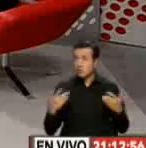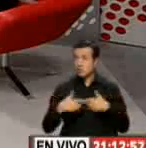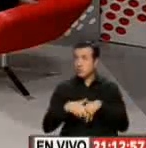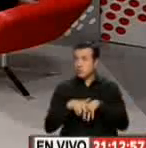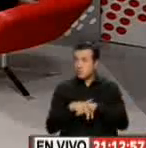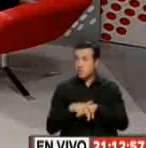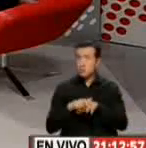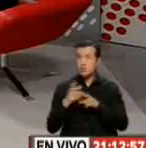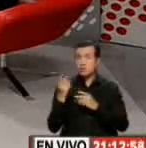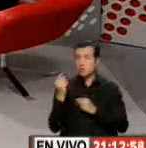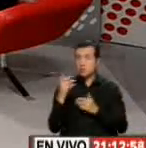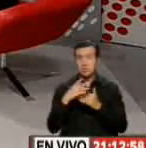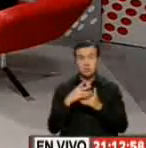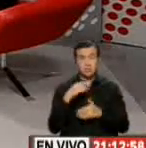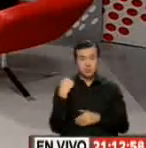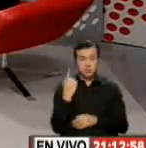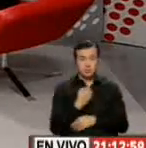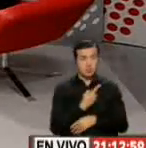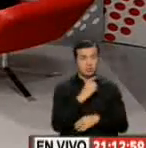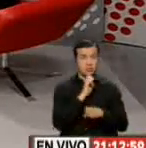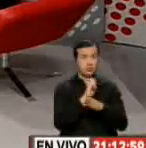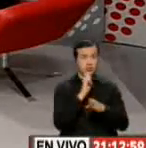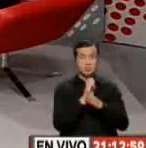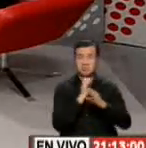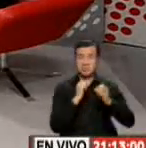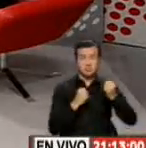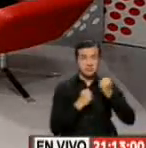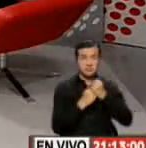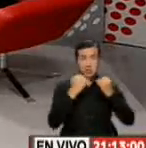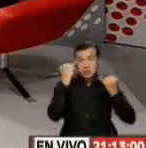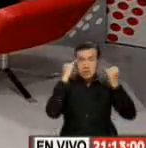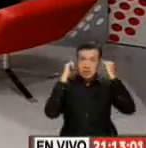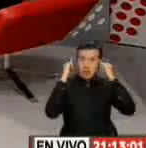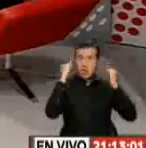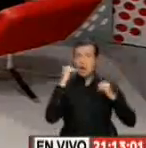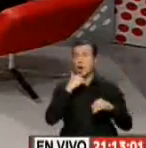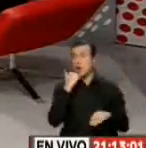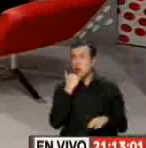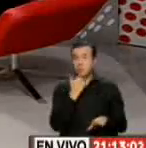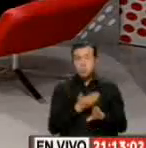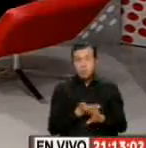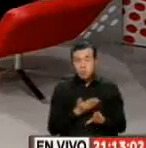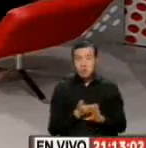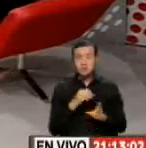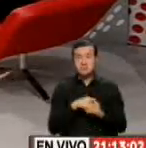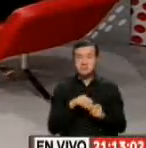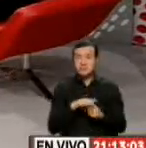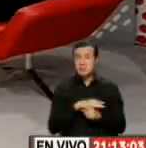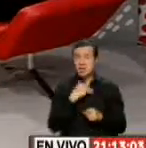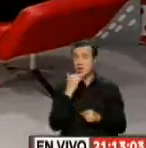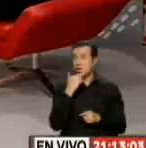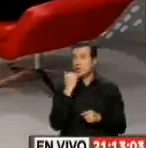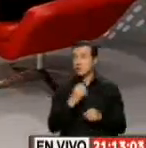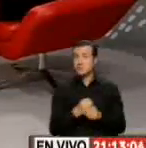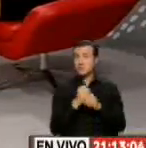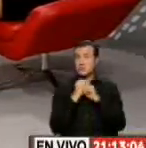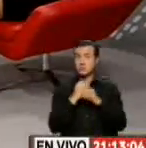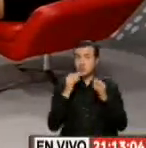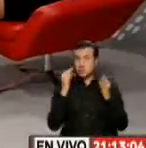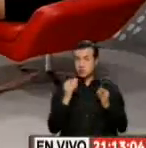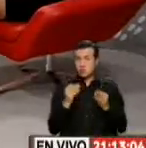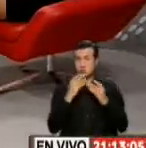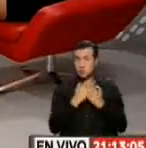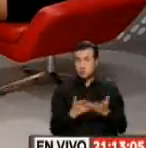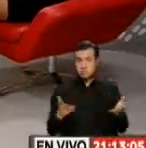de crear una moneda. Nosotros mismos, como Ecuador, no hemos generado ningún tipo de mecanismo interno que nos obligue al